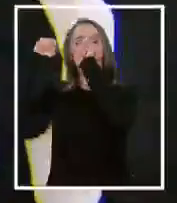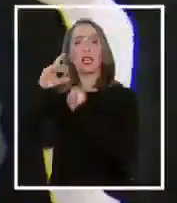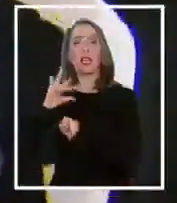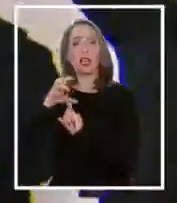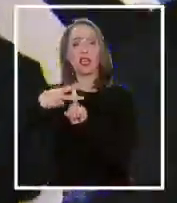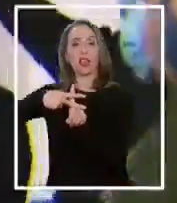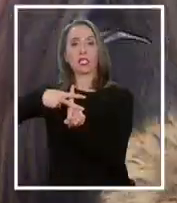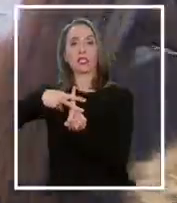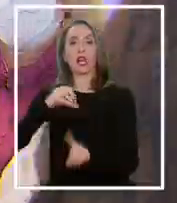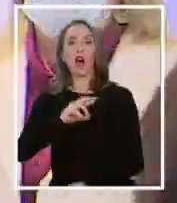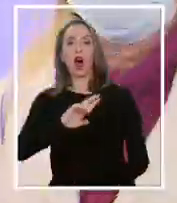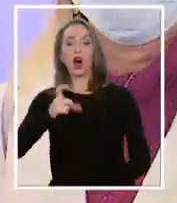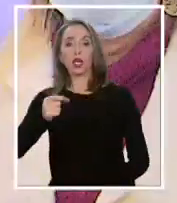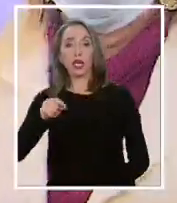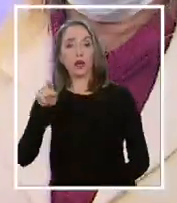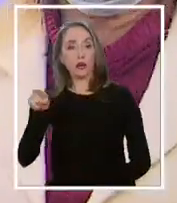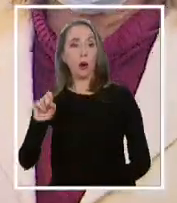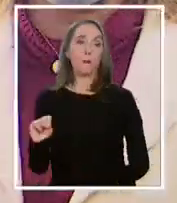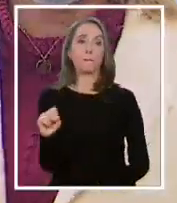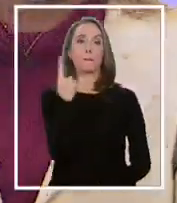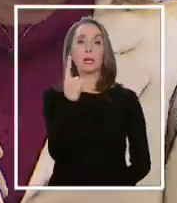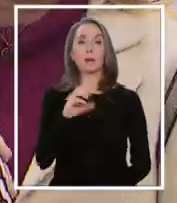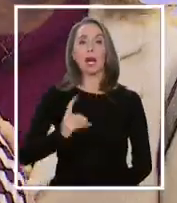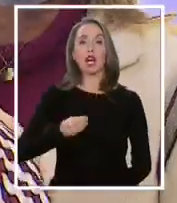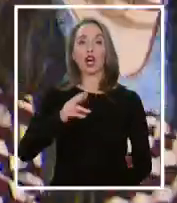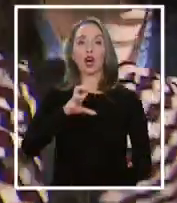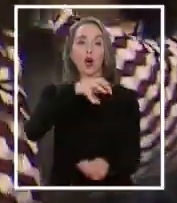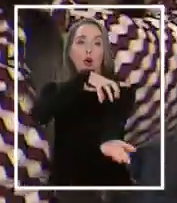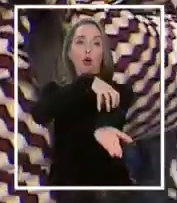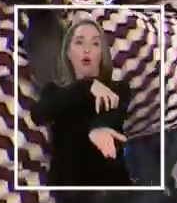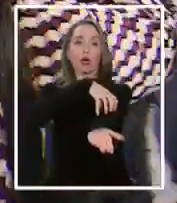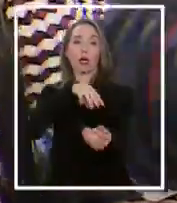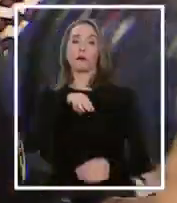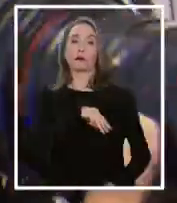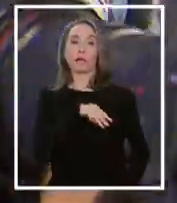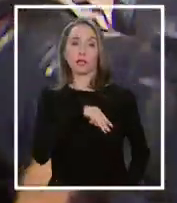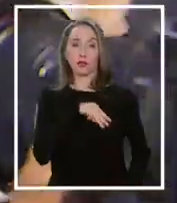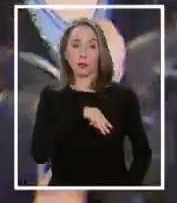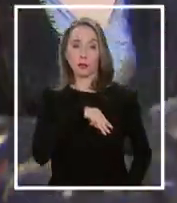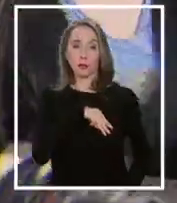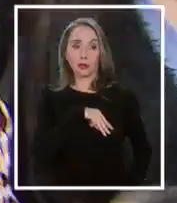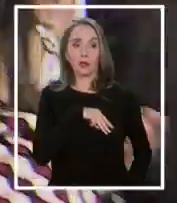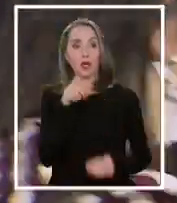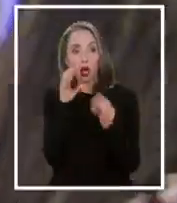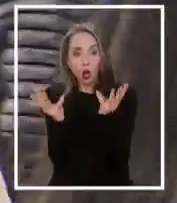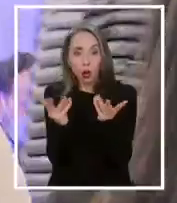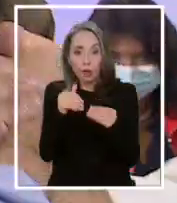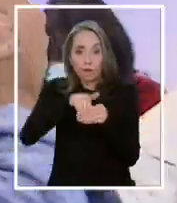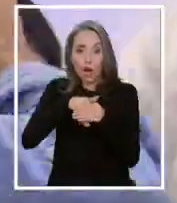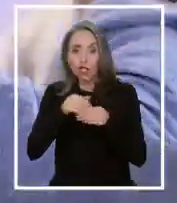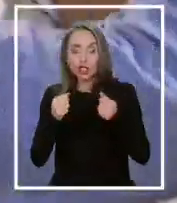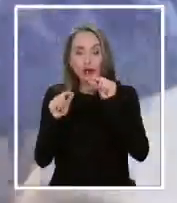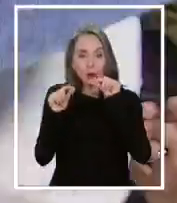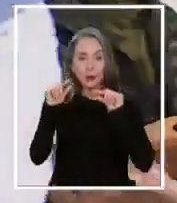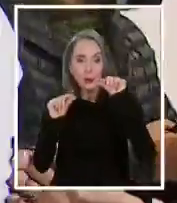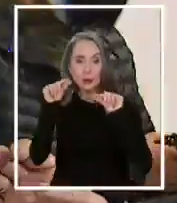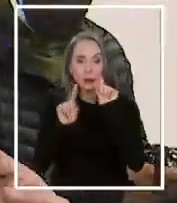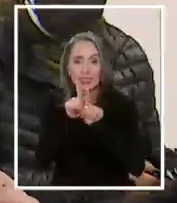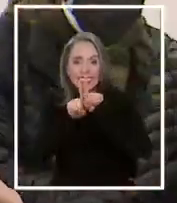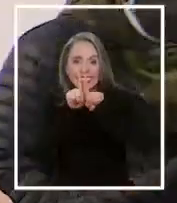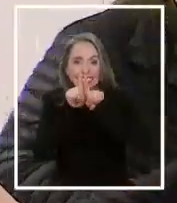de la bestia claudio orrego que se convirtió en el primer gobernador de la región metropolitana en su conteo con diferencias de estrechas